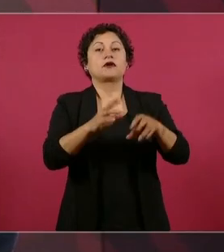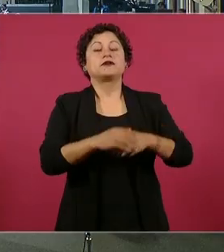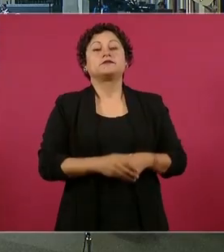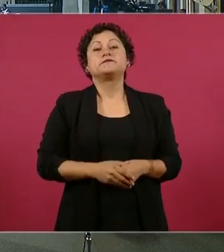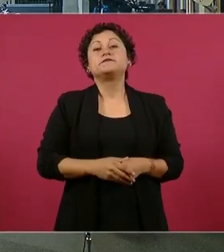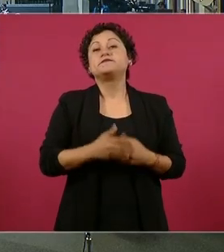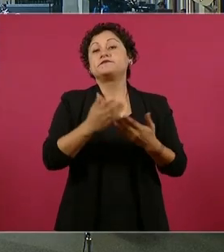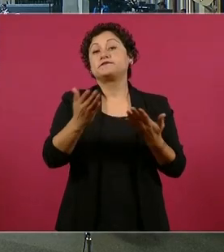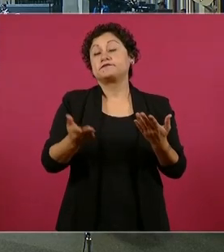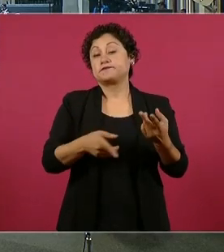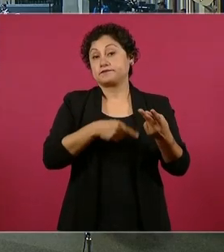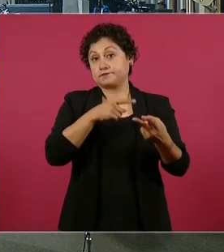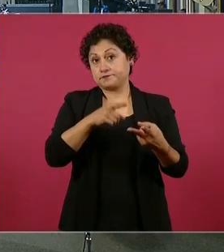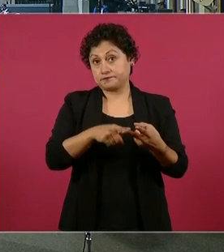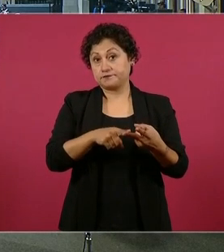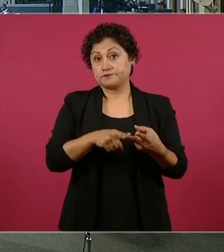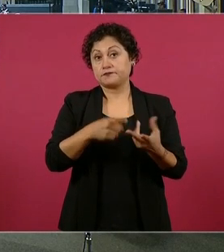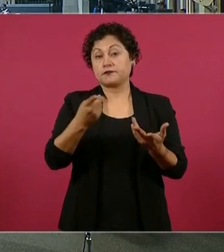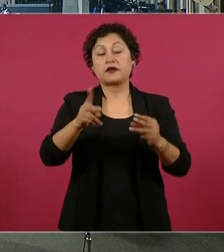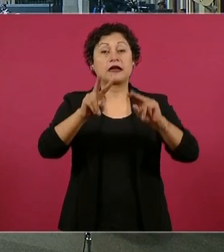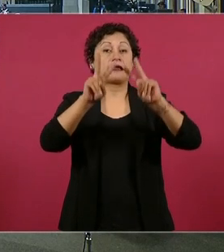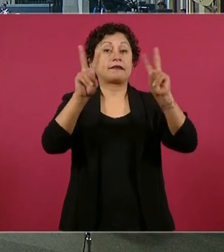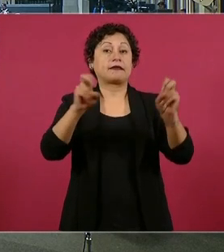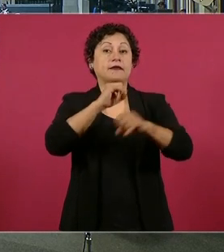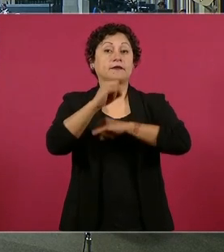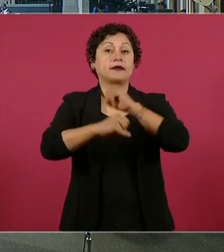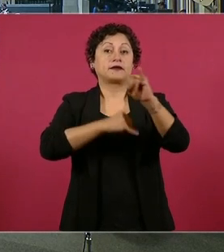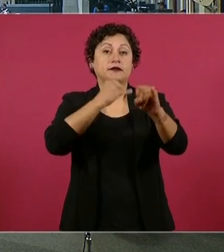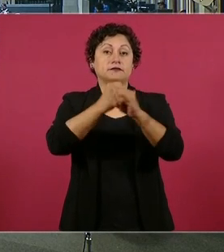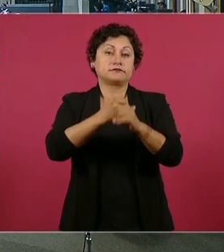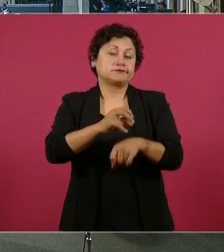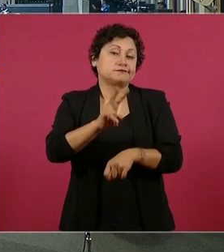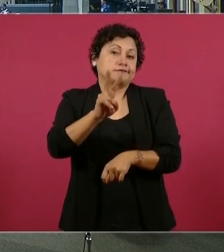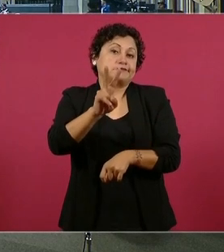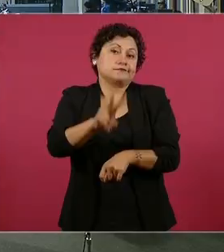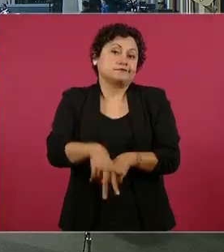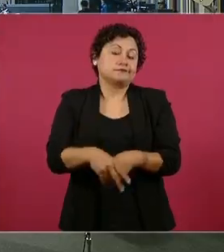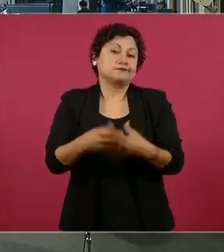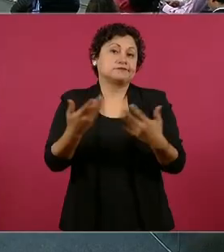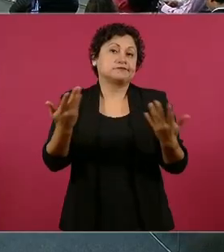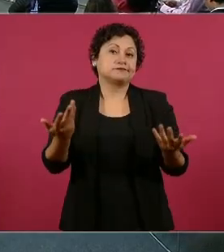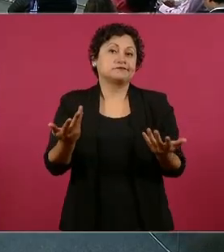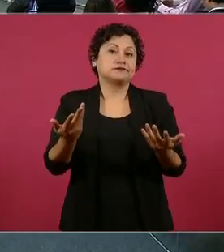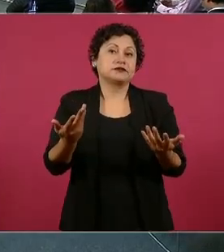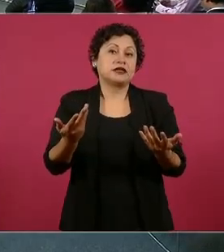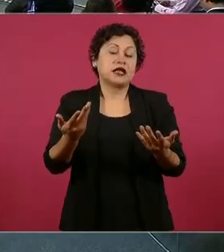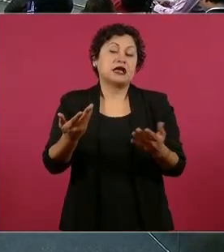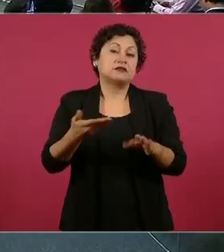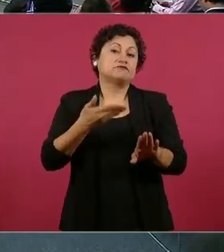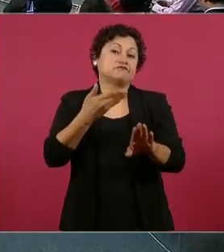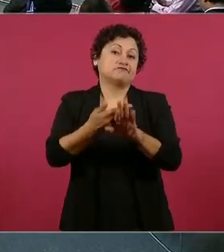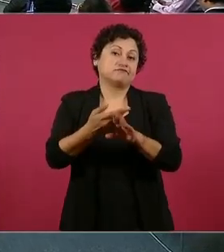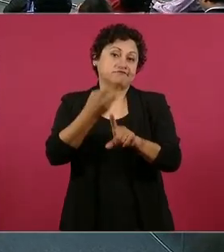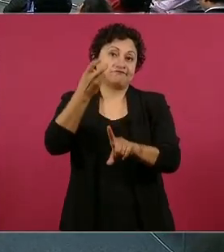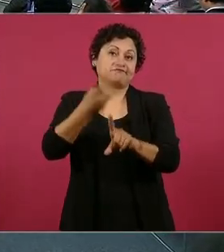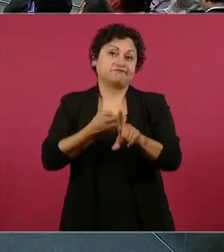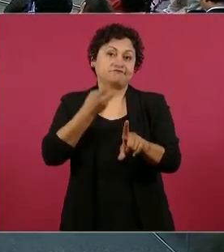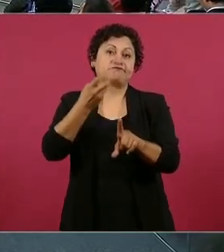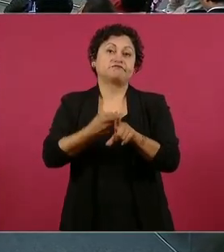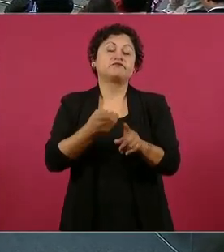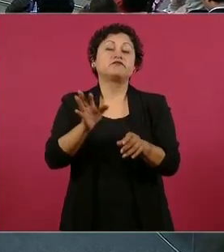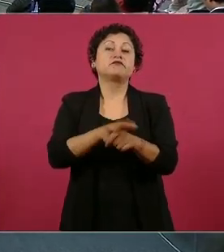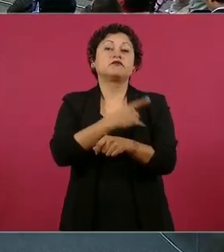Presidente, y en el plano internacional, pues ha habido críticas por esta invitación que se hizo a Vladimir Putin para la toma